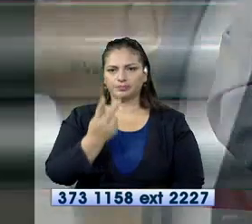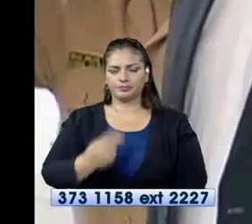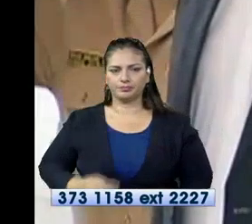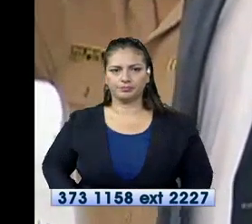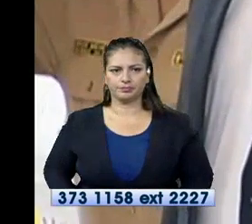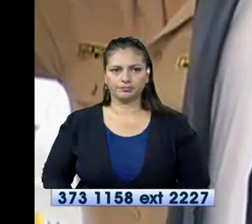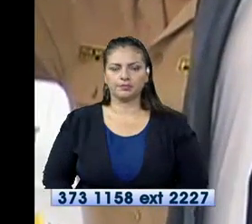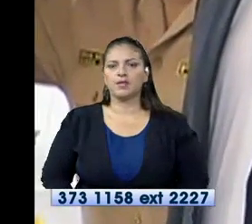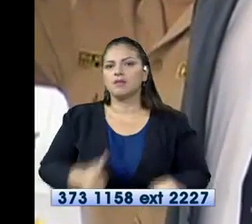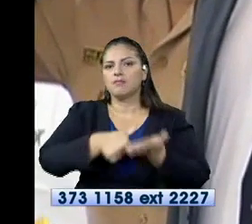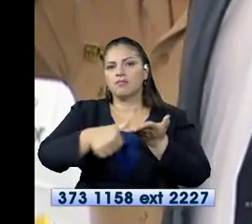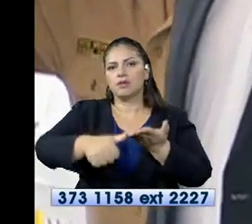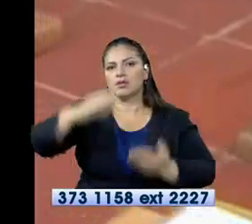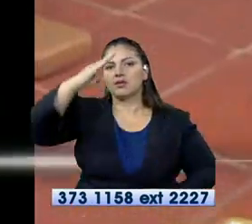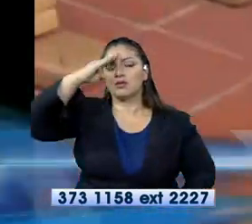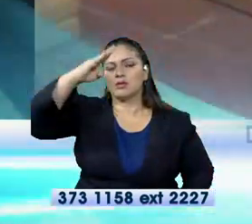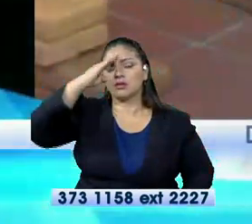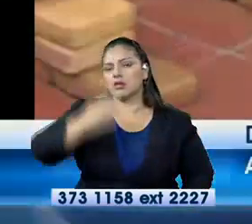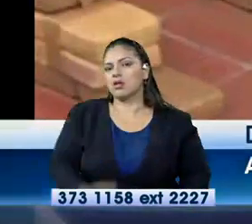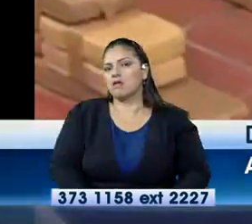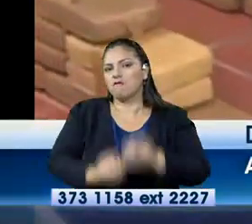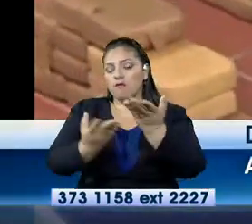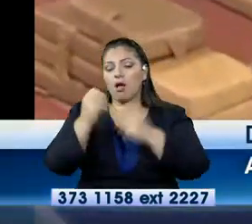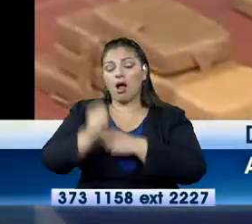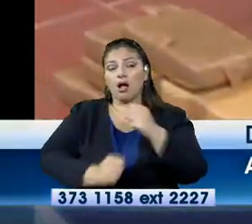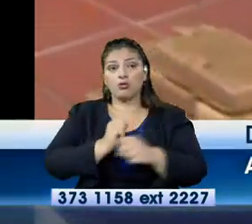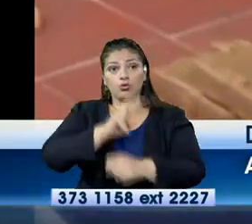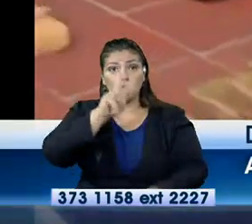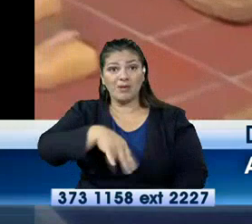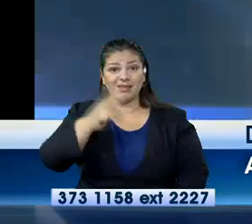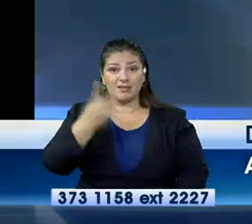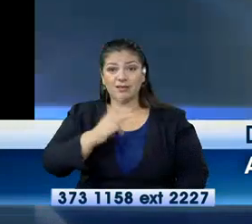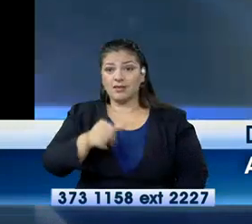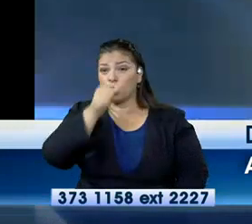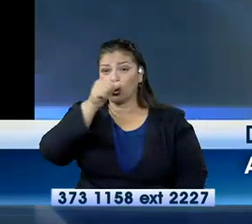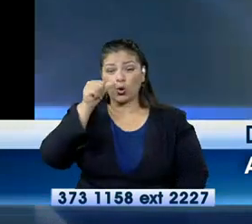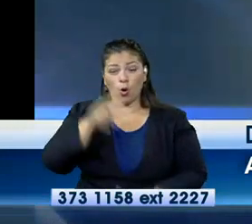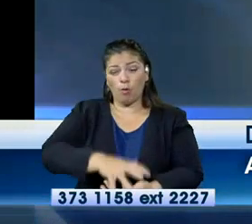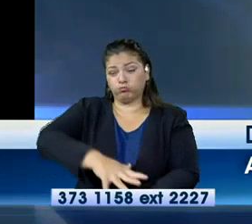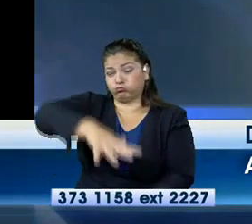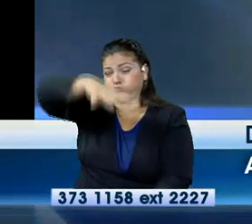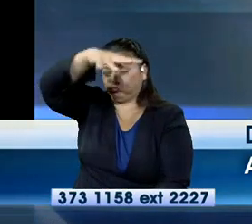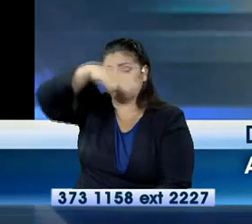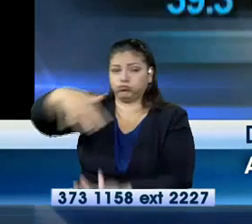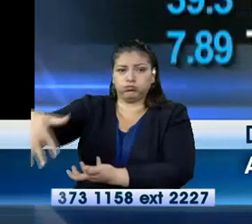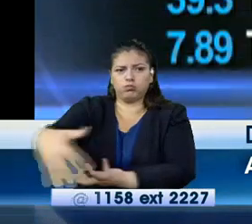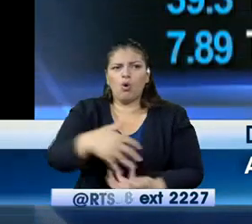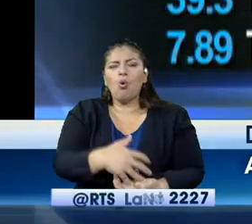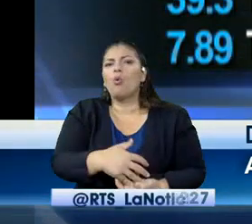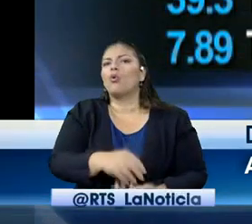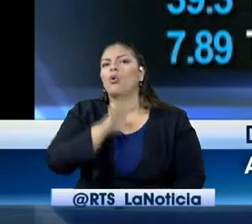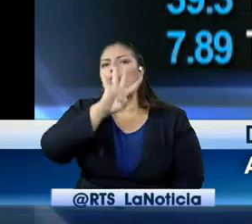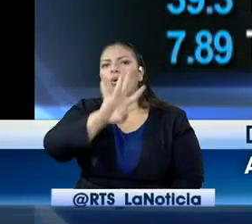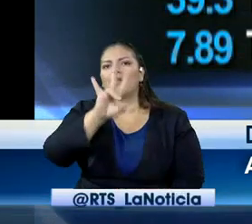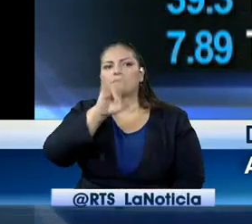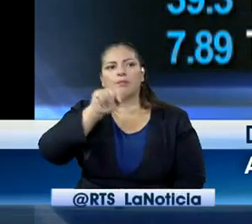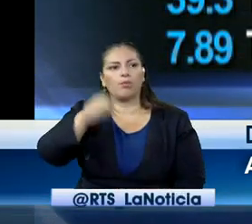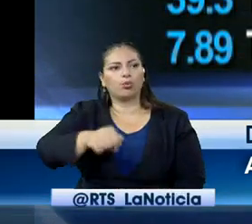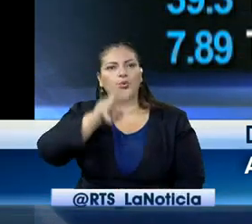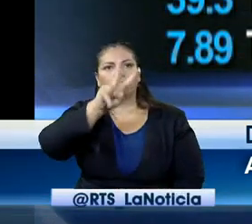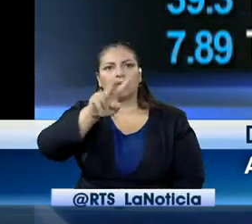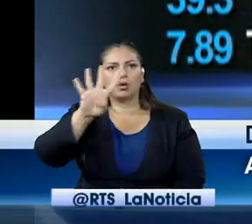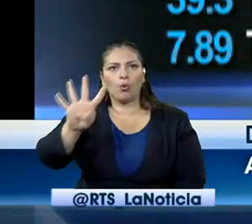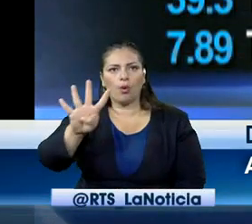Según el ministro del Interior, en lo que va del año se ha logrado el decomiso de 47.24 toneladas de la